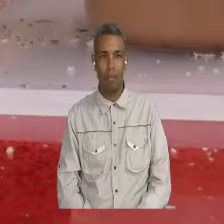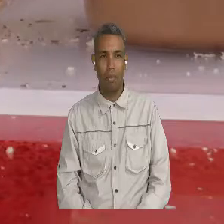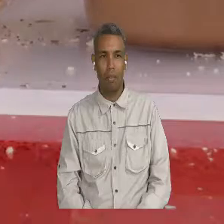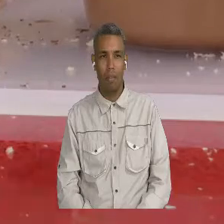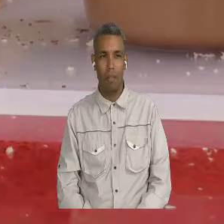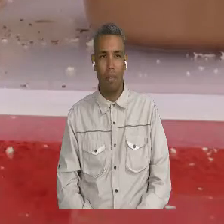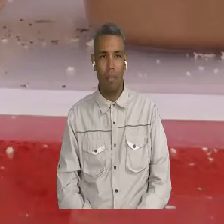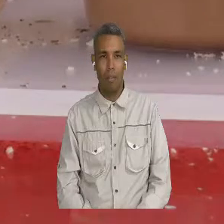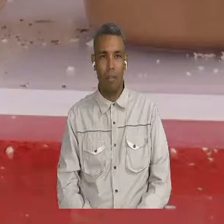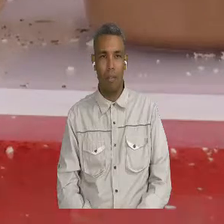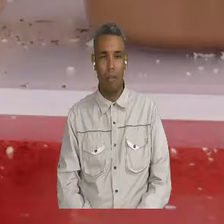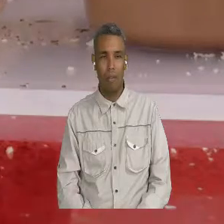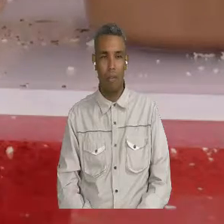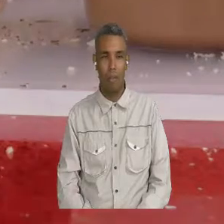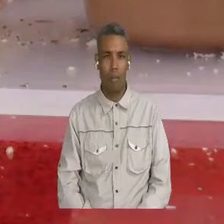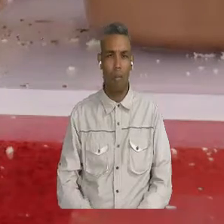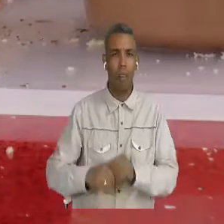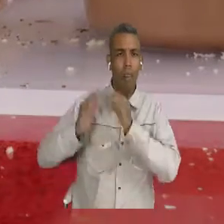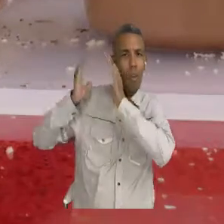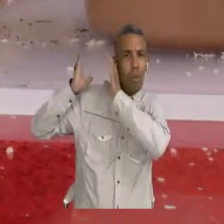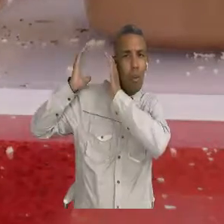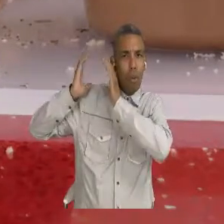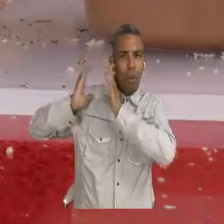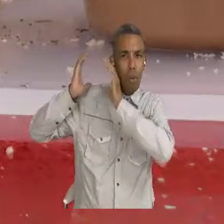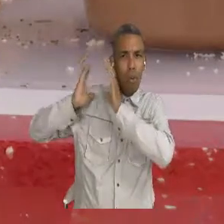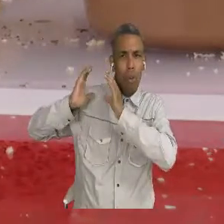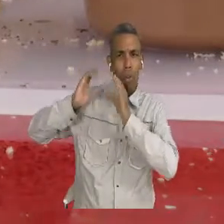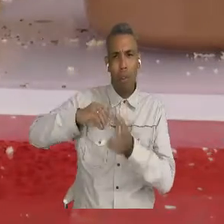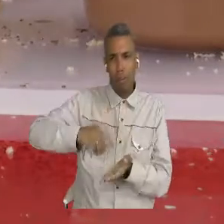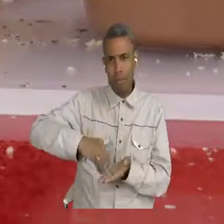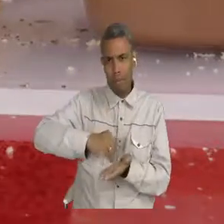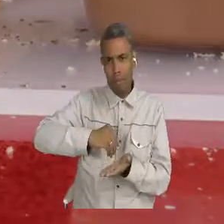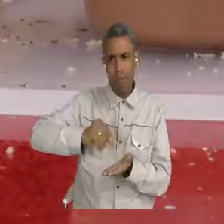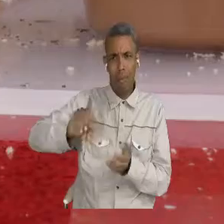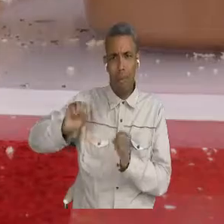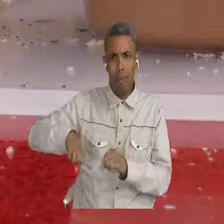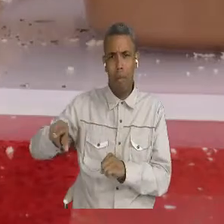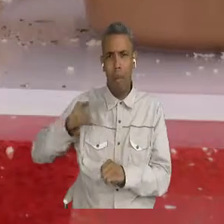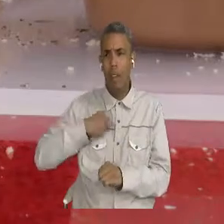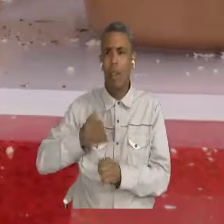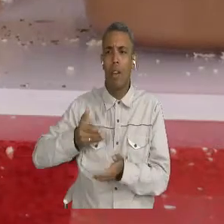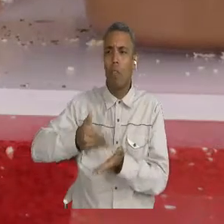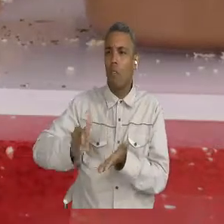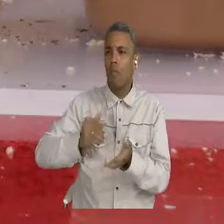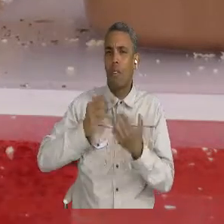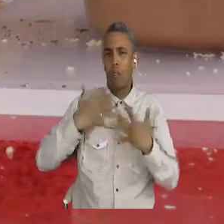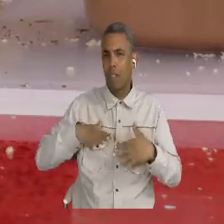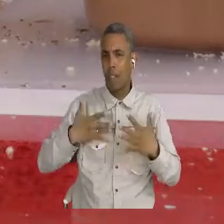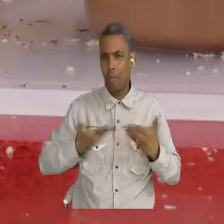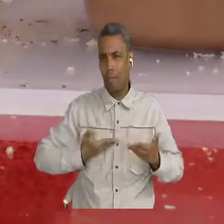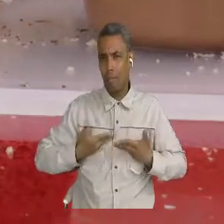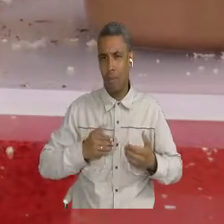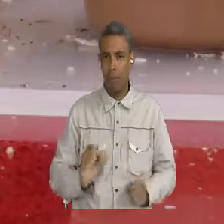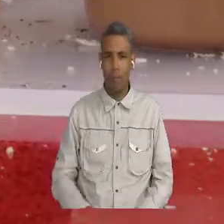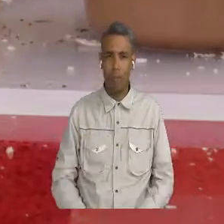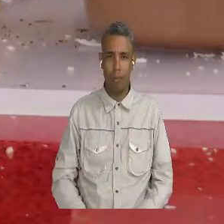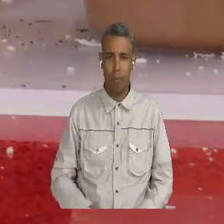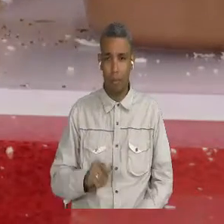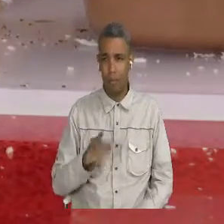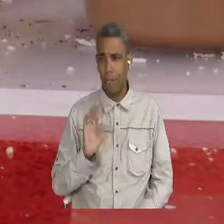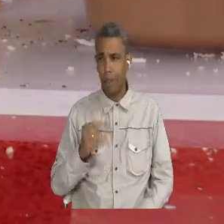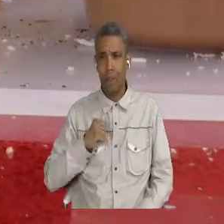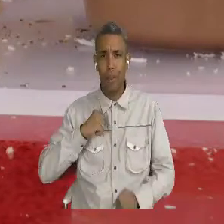en los supermercados, por ahí. Sí, todas. Sí, en todos los sitios sí. ya hoy en día conseguimos claro. los insumos. Que en casa no tenemos coco, pues